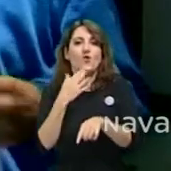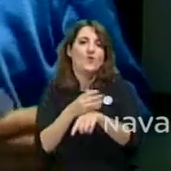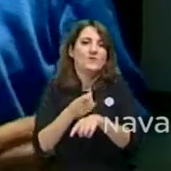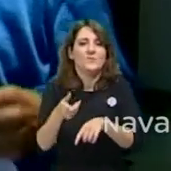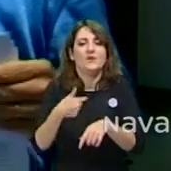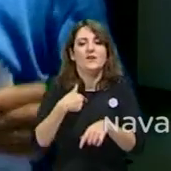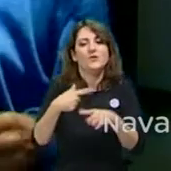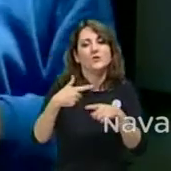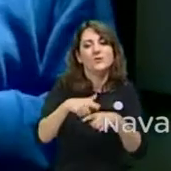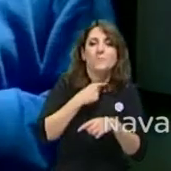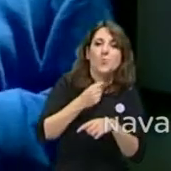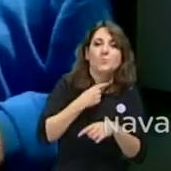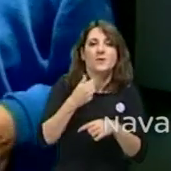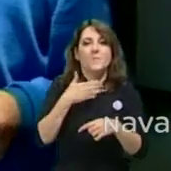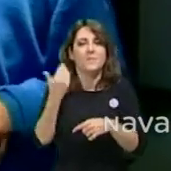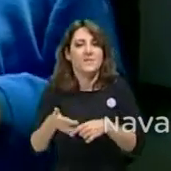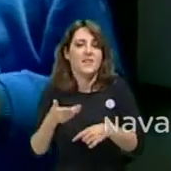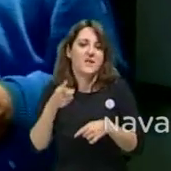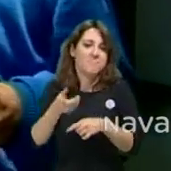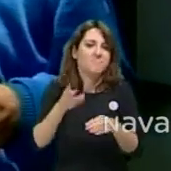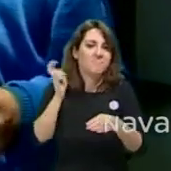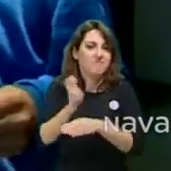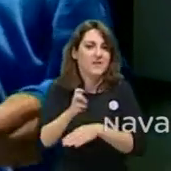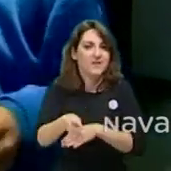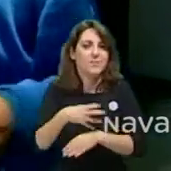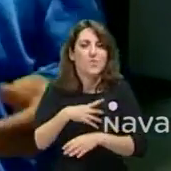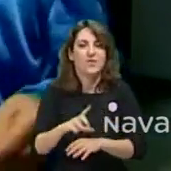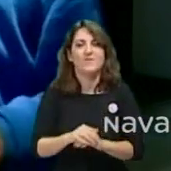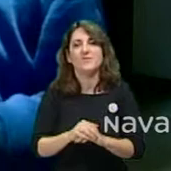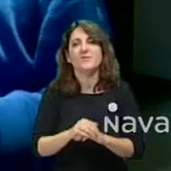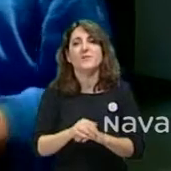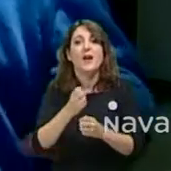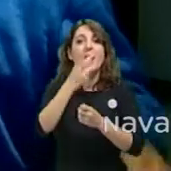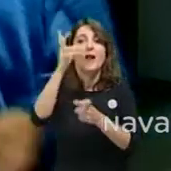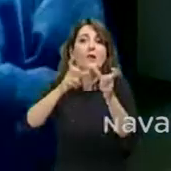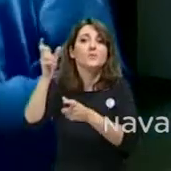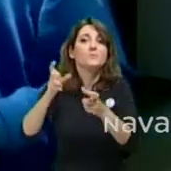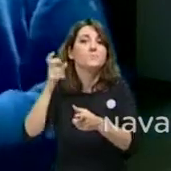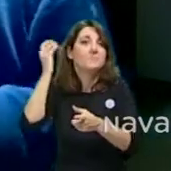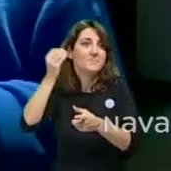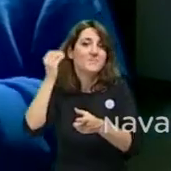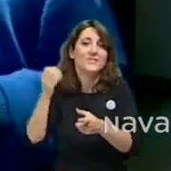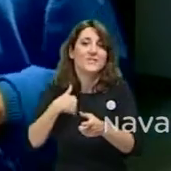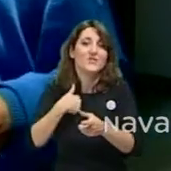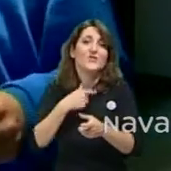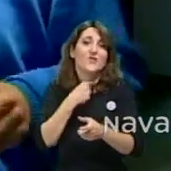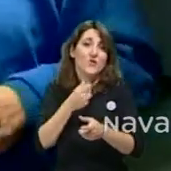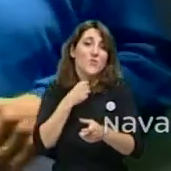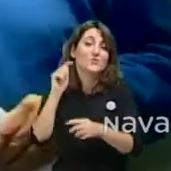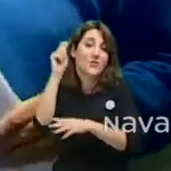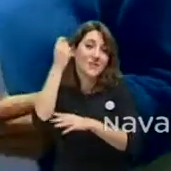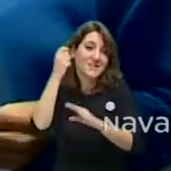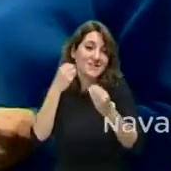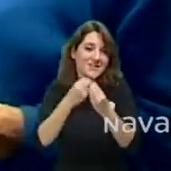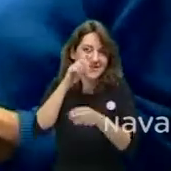me apetecen, que me gustan, y algunos creen que incluso que las hago con gusto y con sobre todo con éxito,